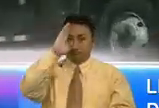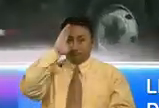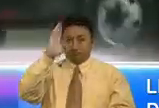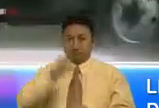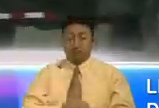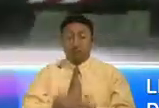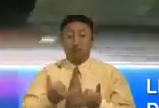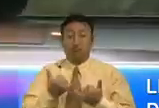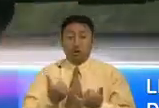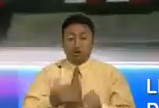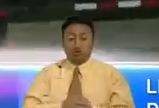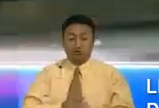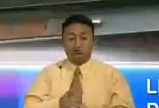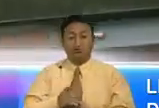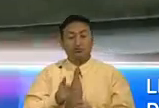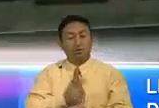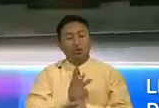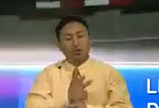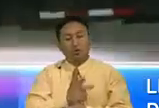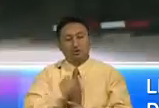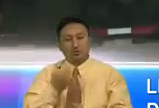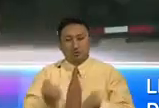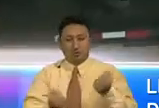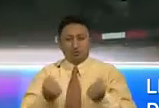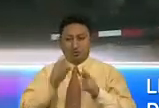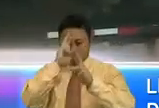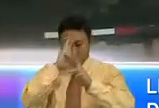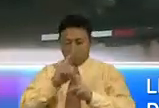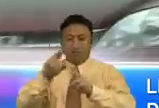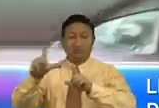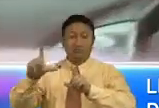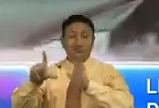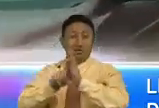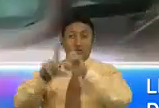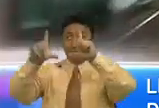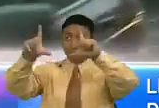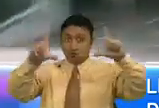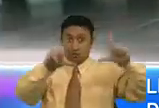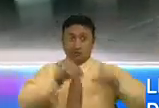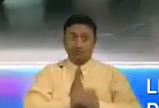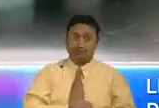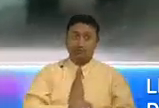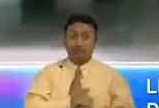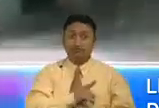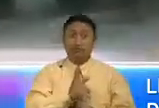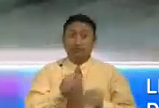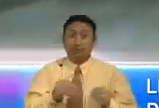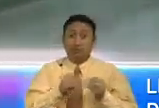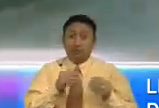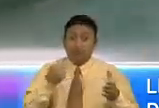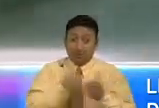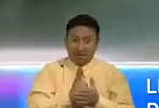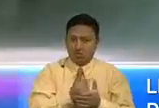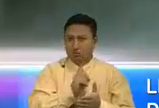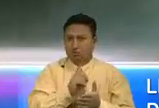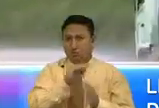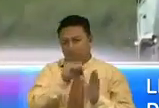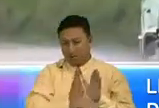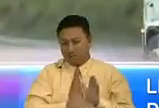de lluvia se maneje con mayor precaución y respetando las leyes de tránsito. Esto con el fin de que los accidentes en las vías sean menos